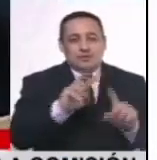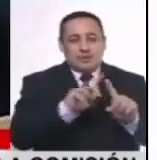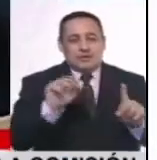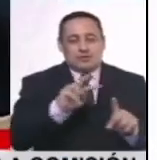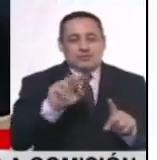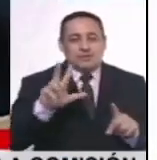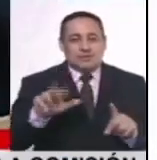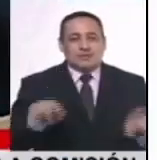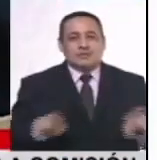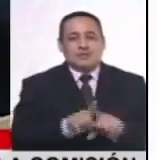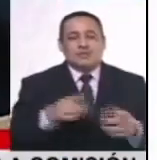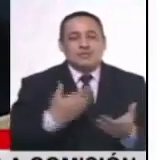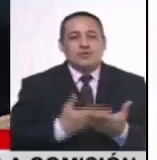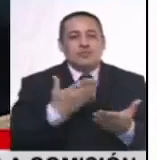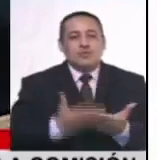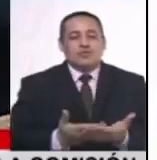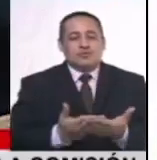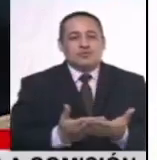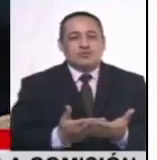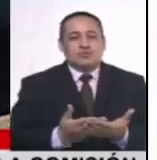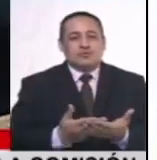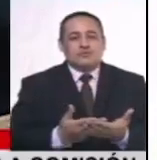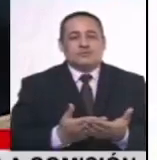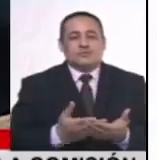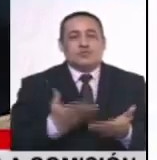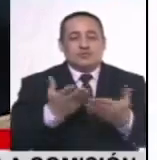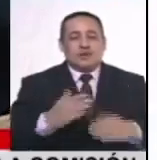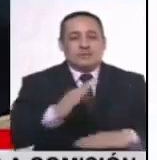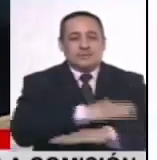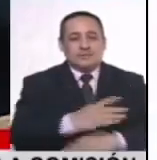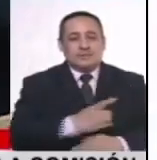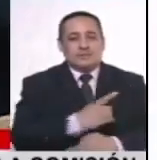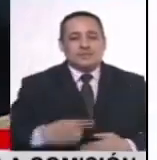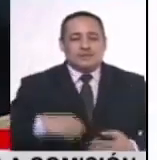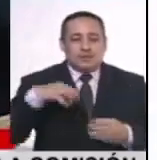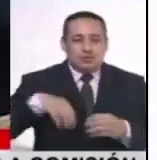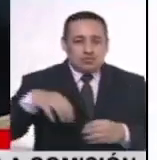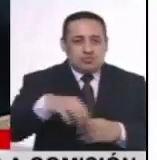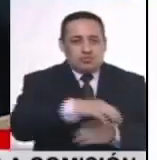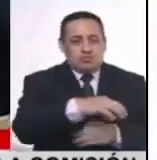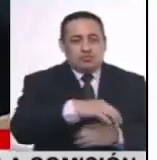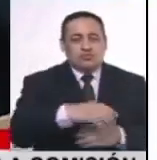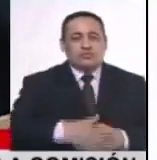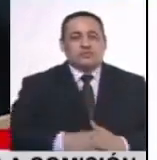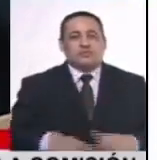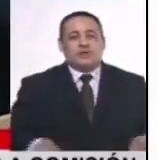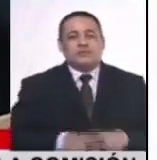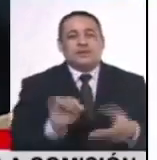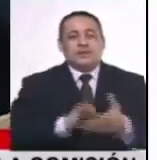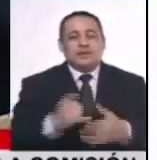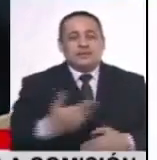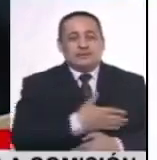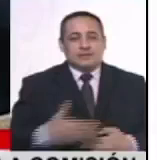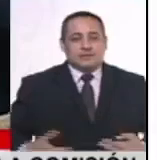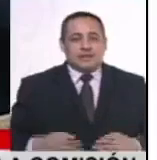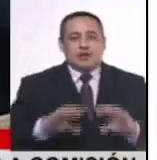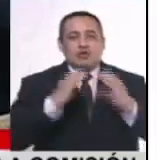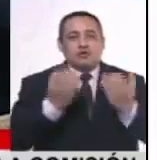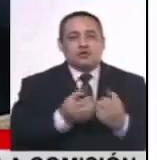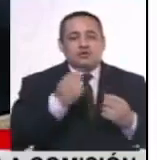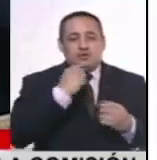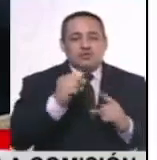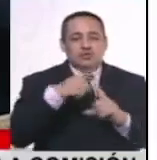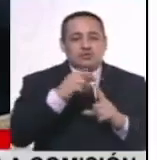2022-2023, propongo una mesa directiva multipartidaria para la presidencia al congresista